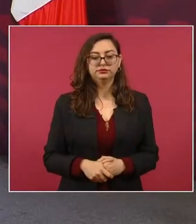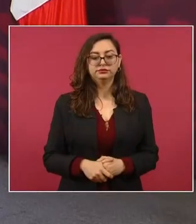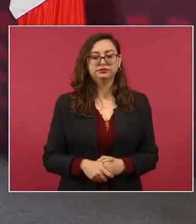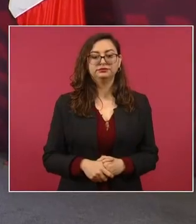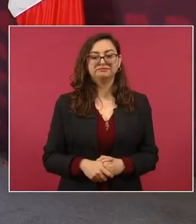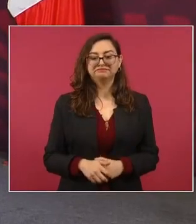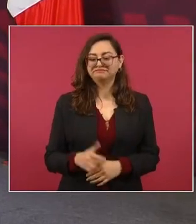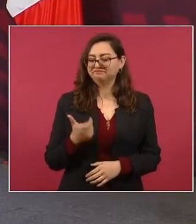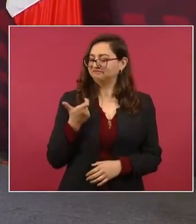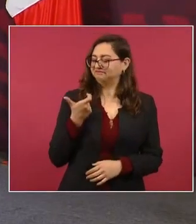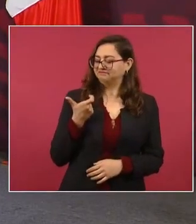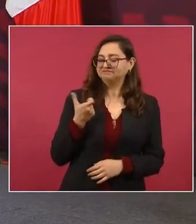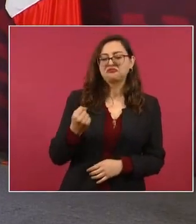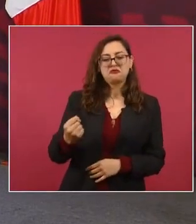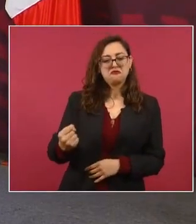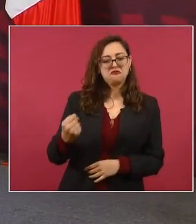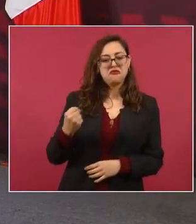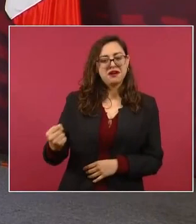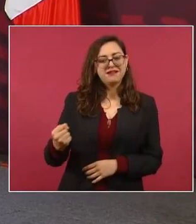superpeso.